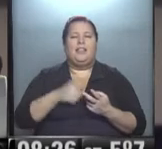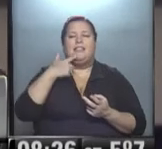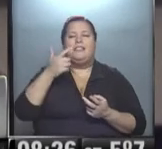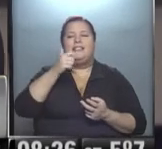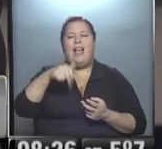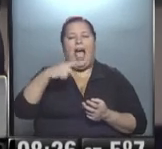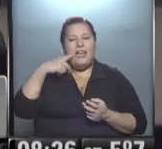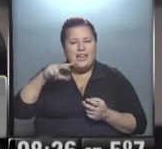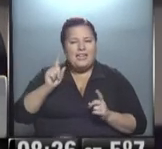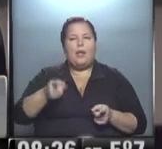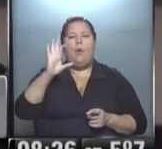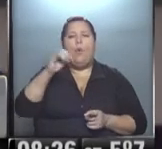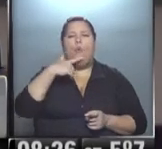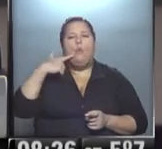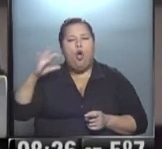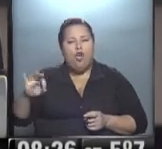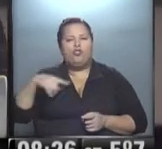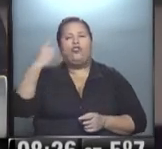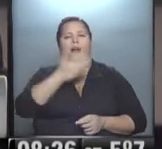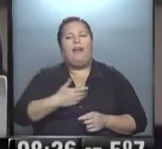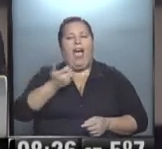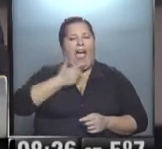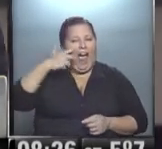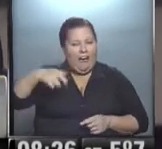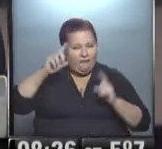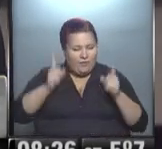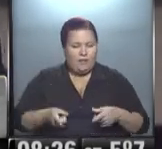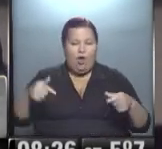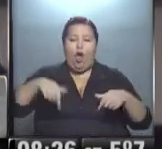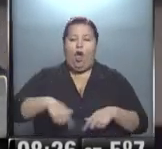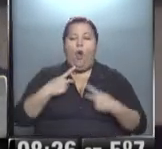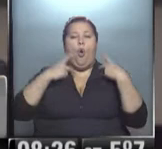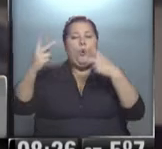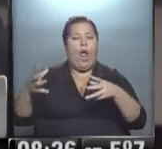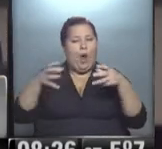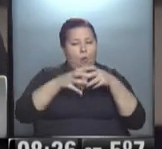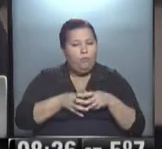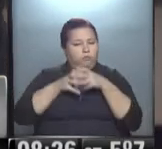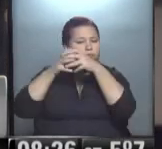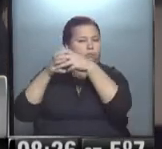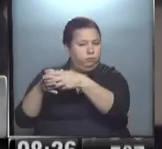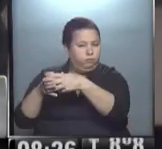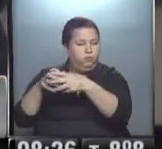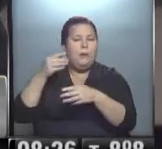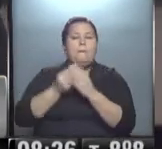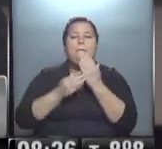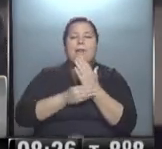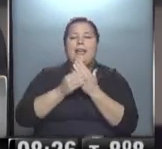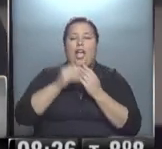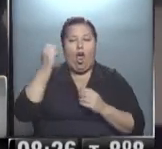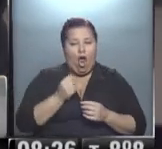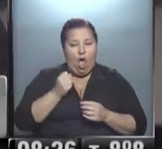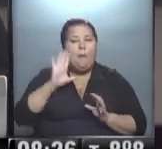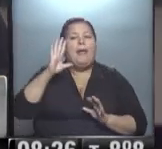y inclusive estuvo diego bossio y ricardo echegaray en esta reunión se definió que hoy viaja un equipo del ministerio economía